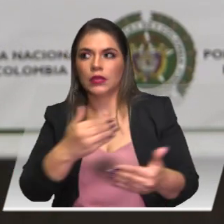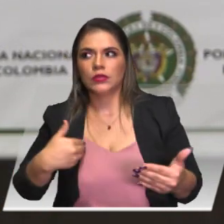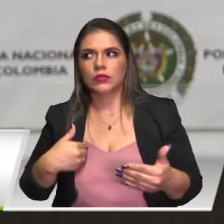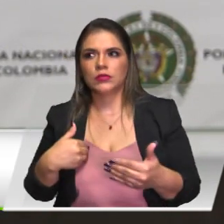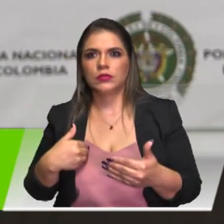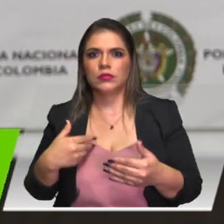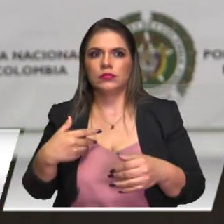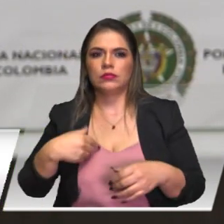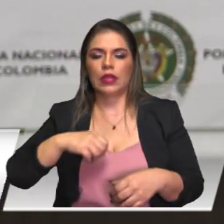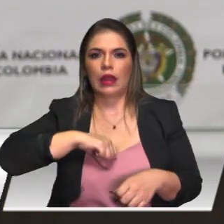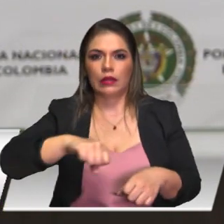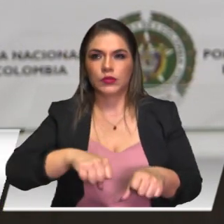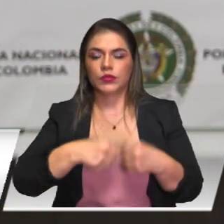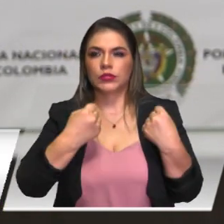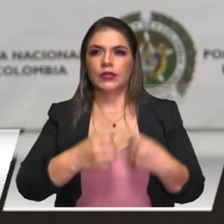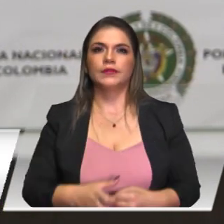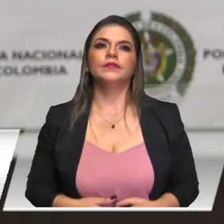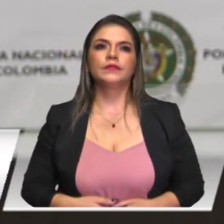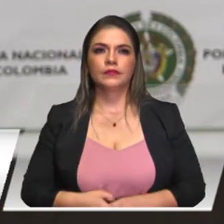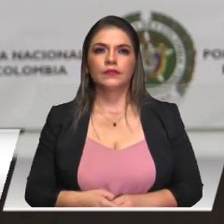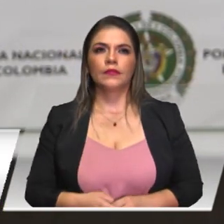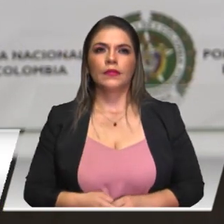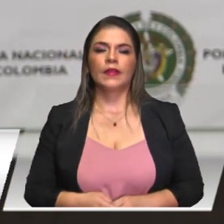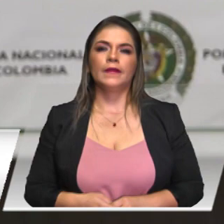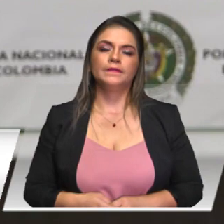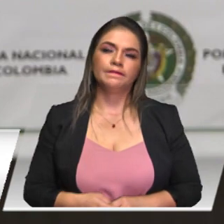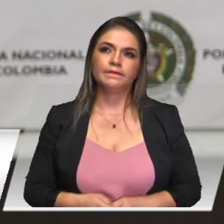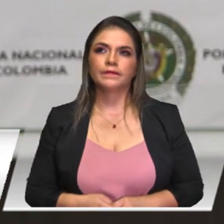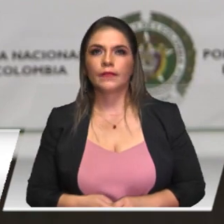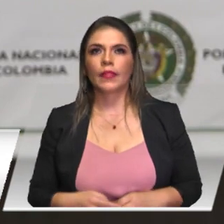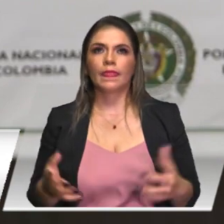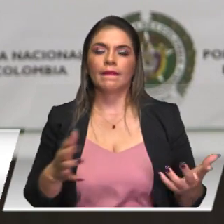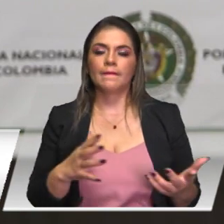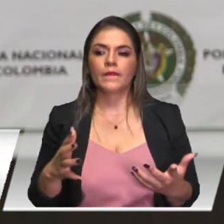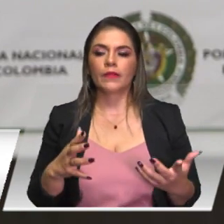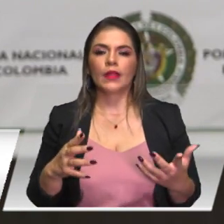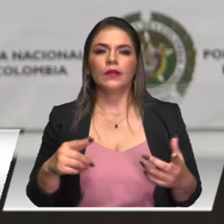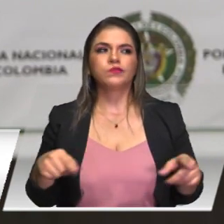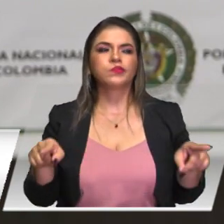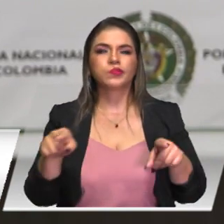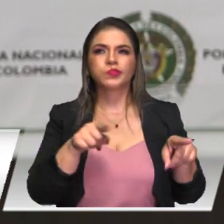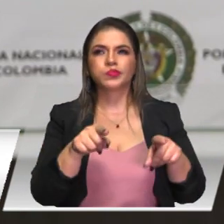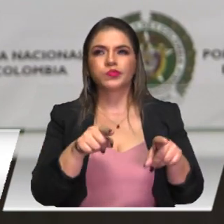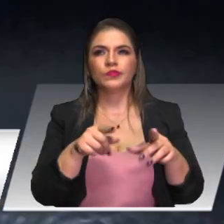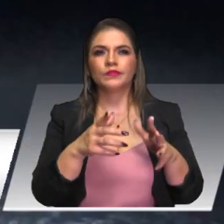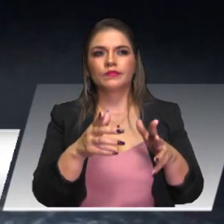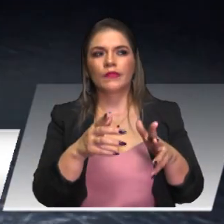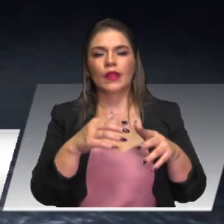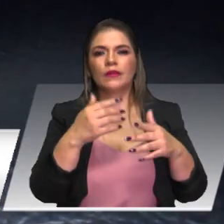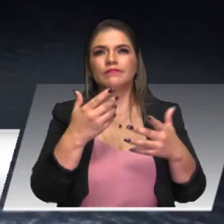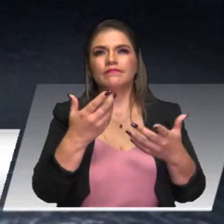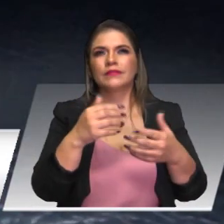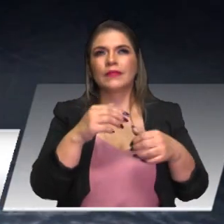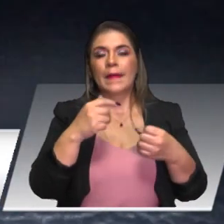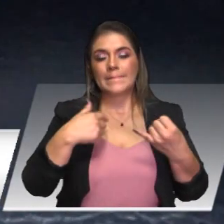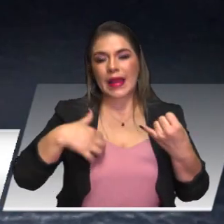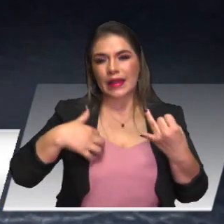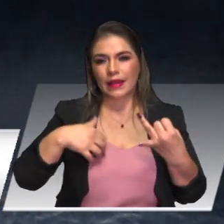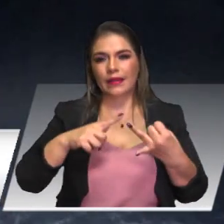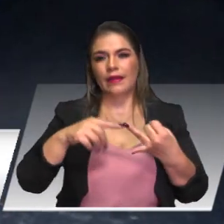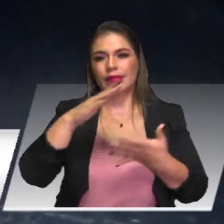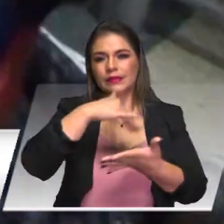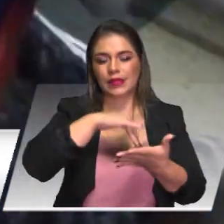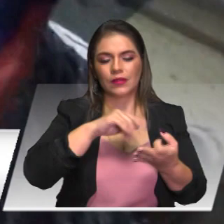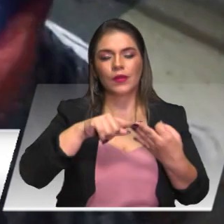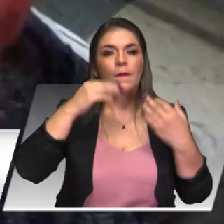especialmente en este tipo de conductas donde son usados o utilizadas para la comisión de delitos manrique el centro y